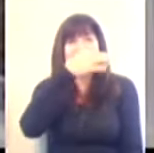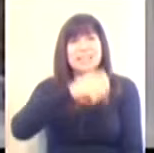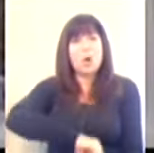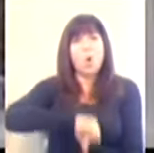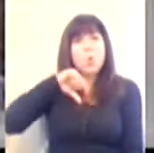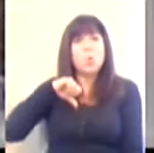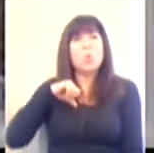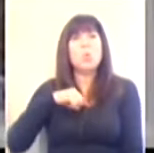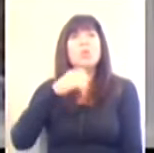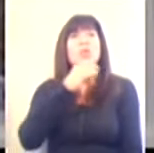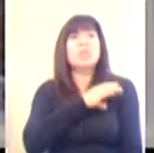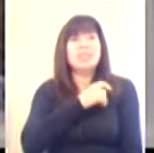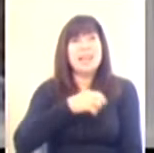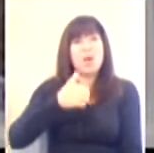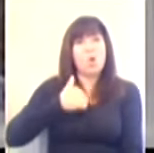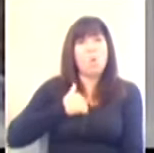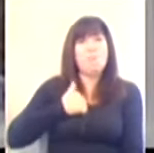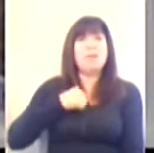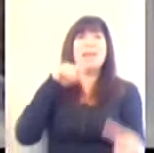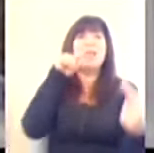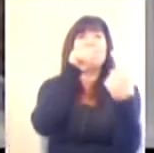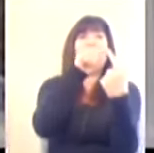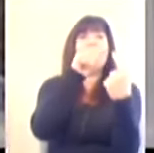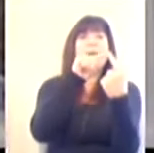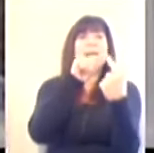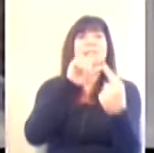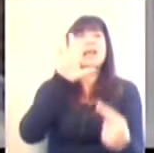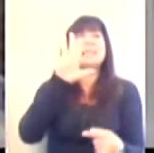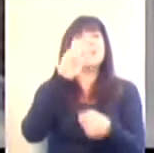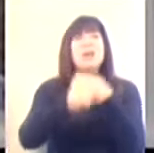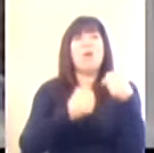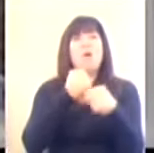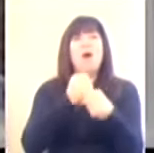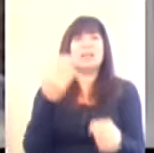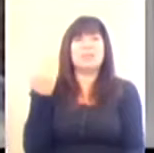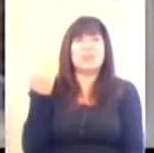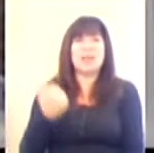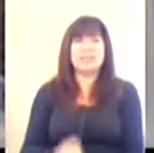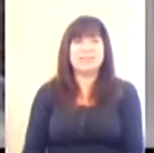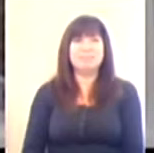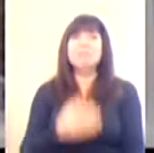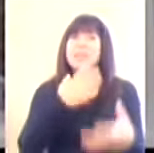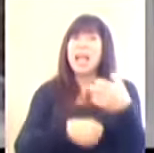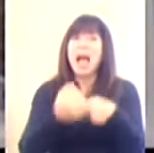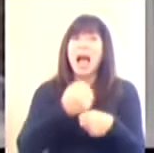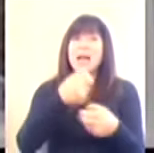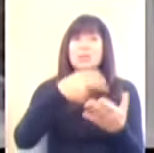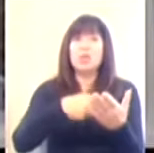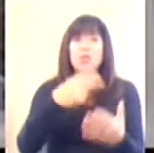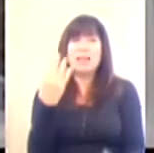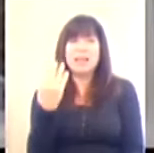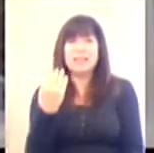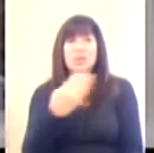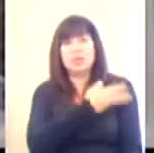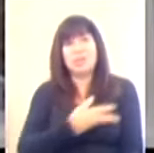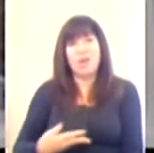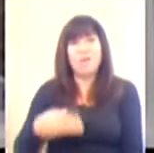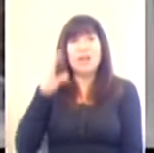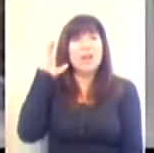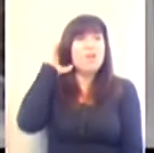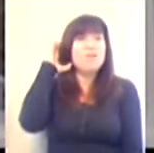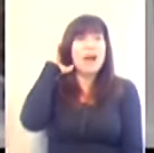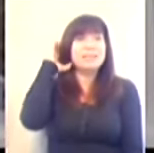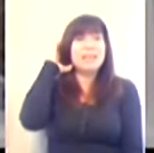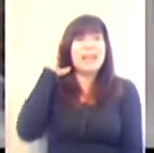Chile dio cumplimiento a esa meta 5 años antes. El año 2014, el gobierno de la presidenta Bachelet